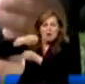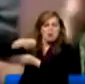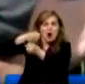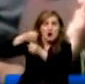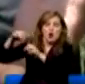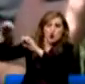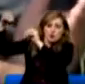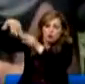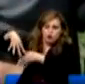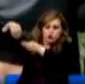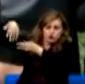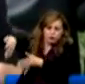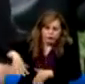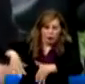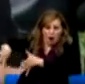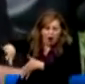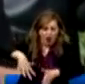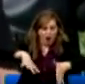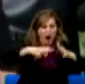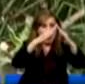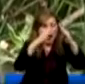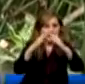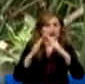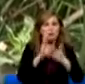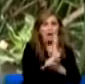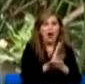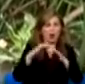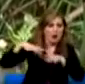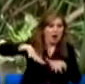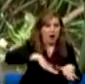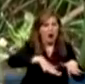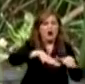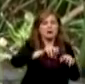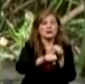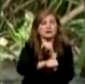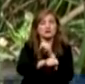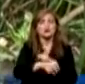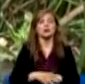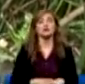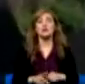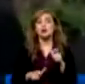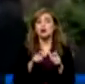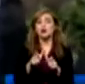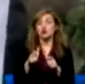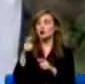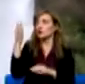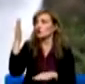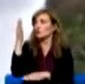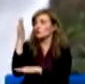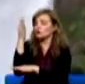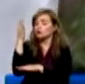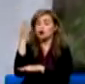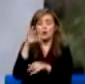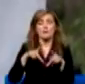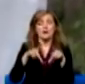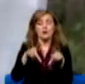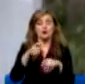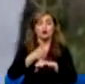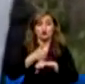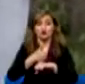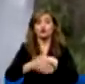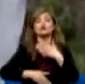venir un aluvión y nos va a barrer con todos los barrios de acá abajo. Quienes realizan la tala dicen contar con todos los permisos otorgados por